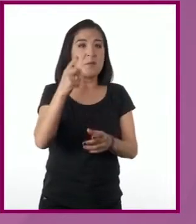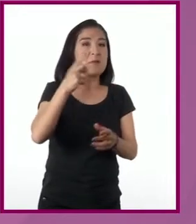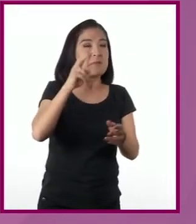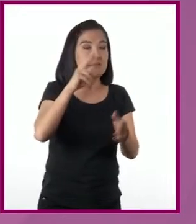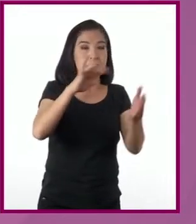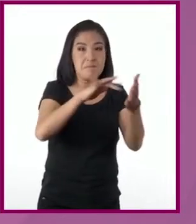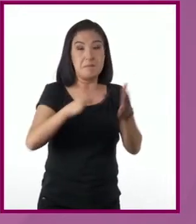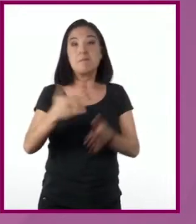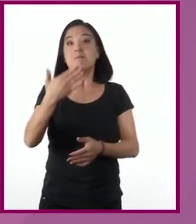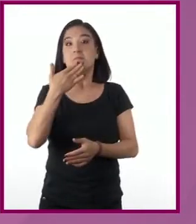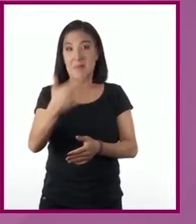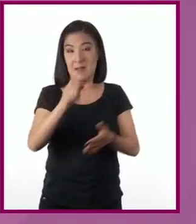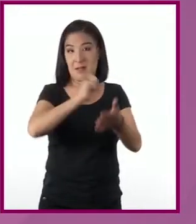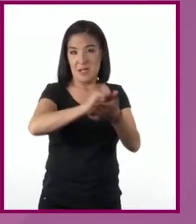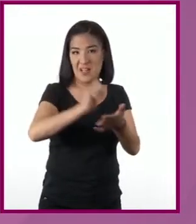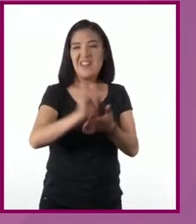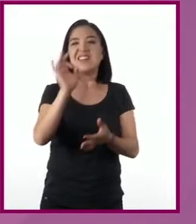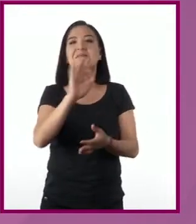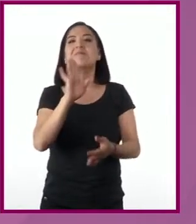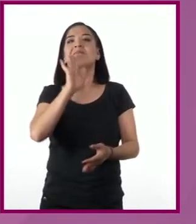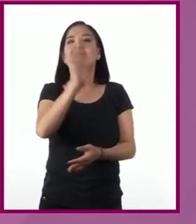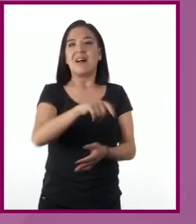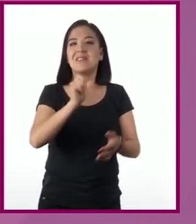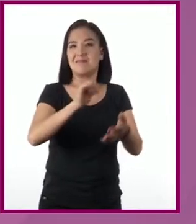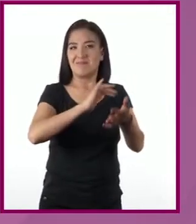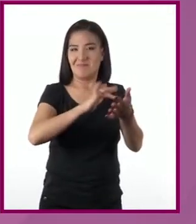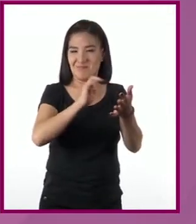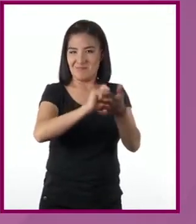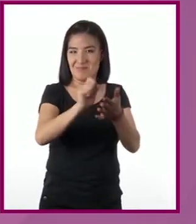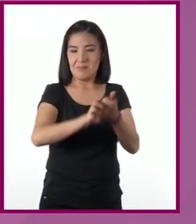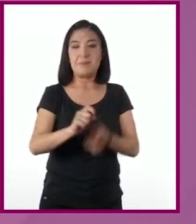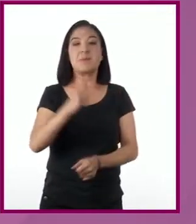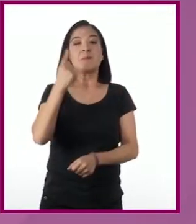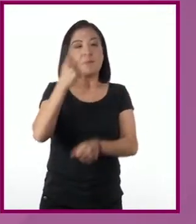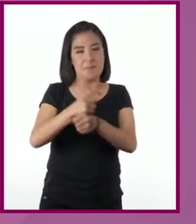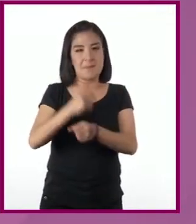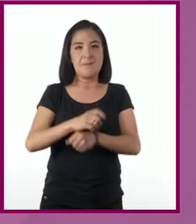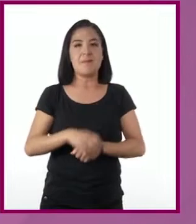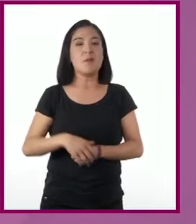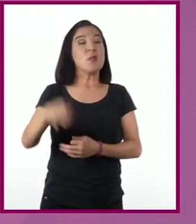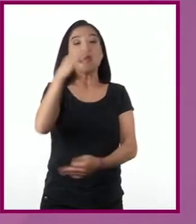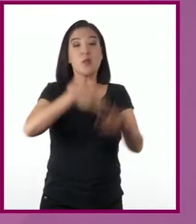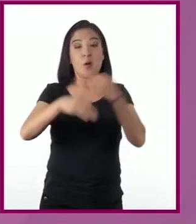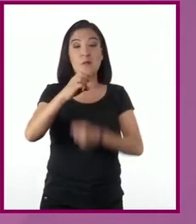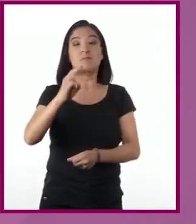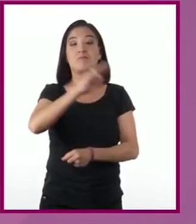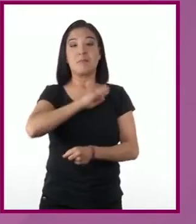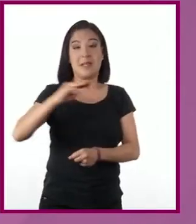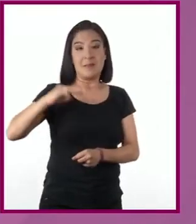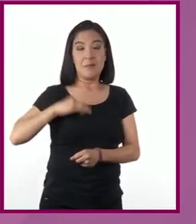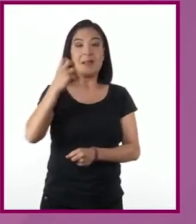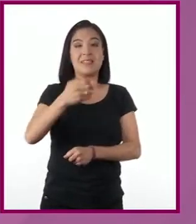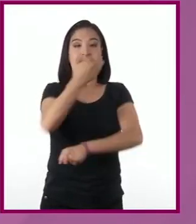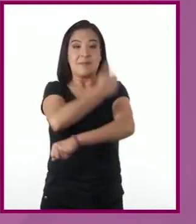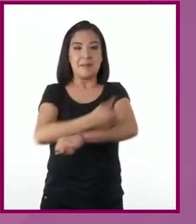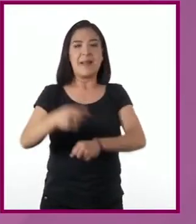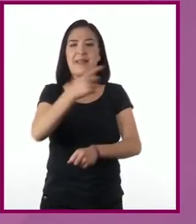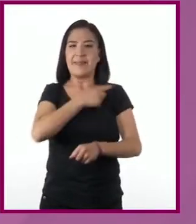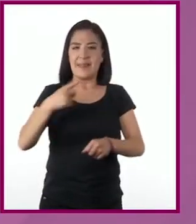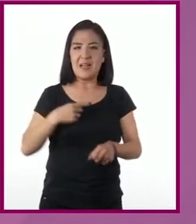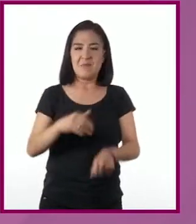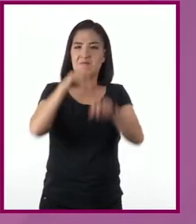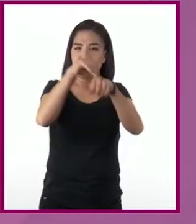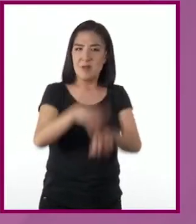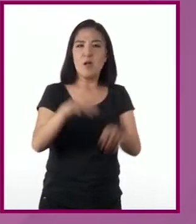escritas o hay algo mal en su redacción. 1. Todos los miembros de la familia acatarán